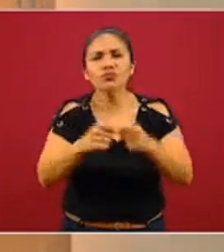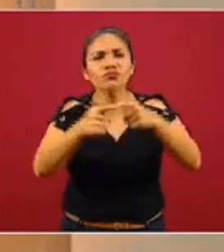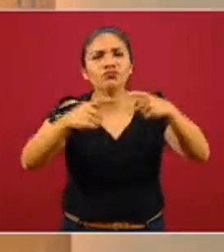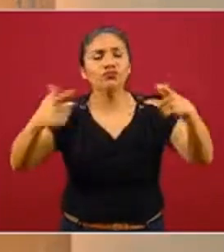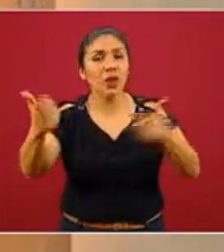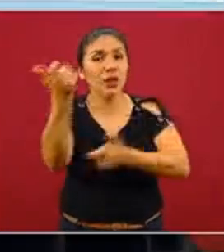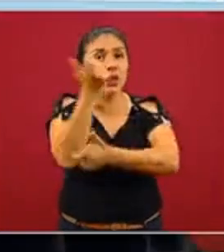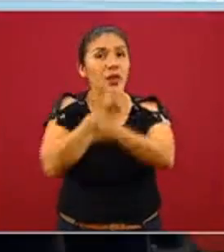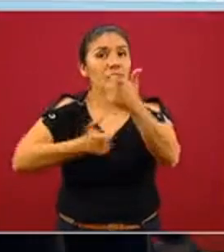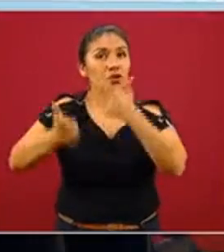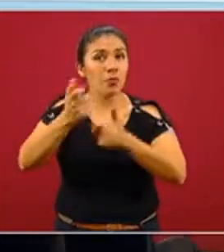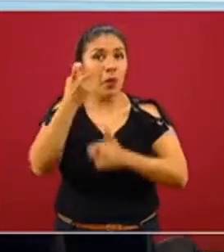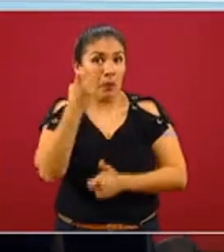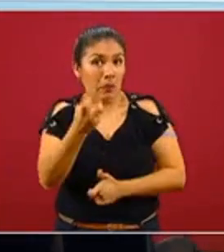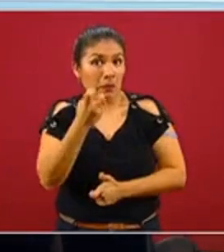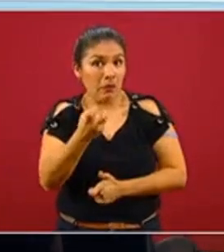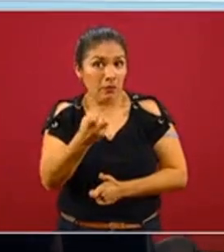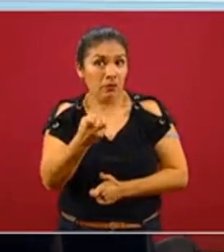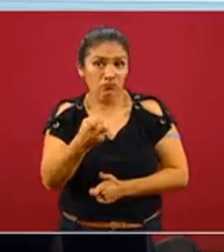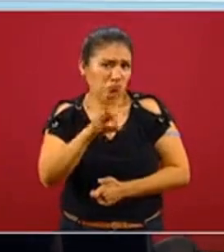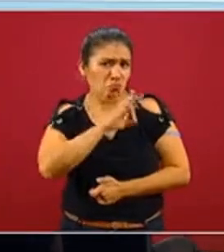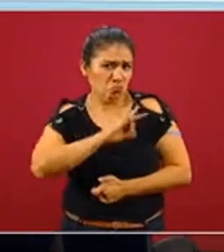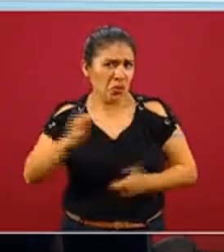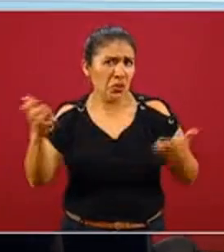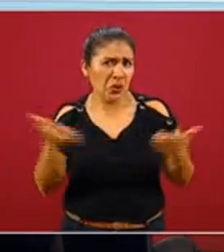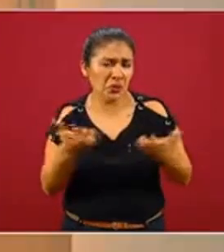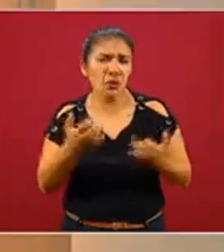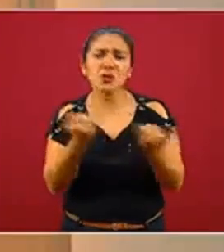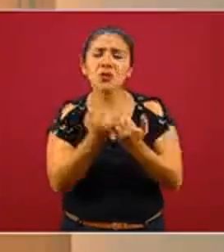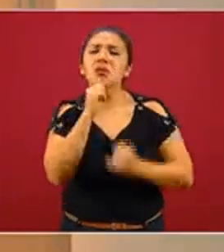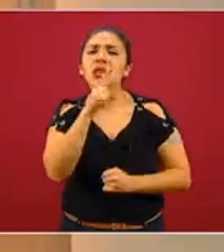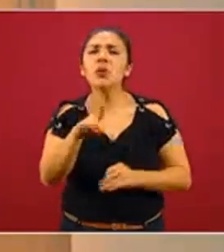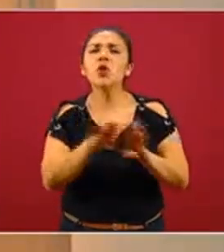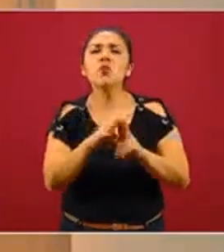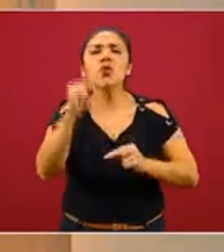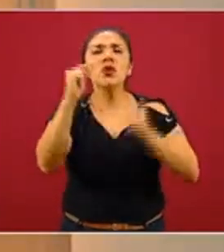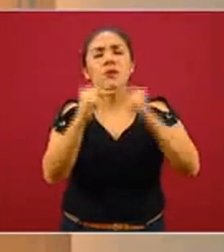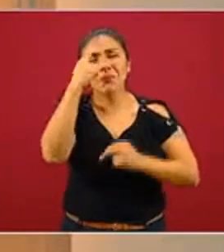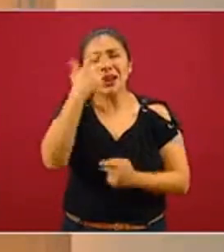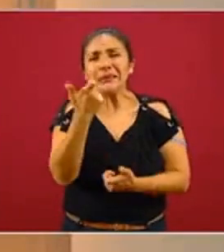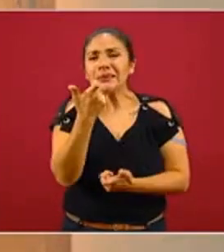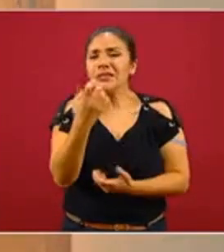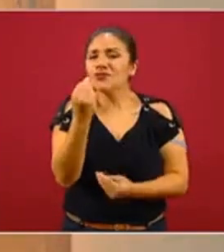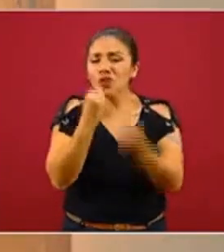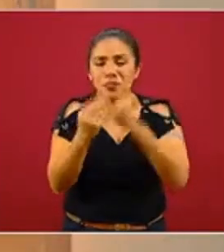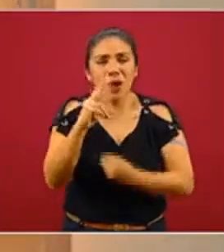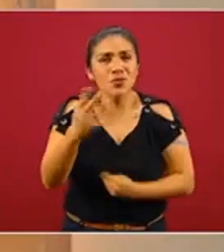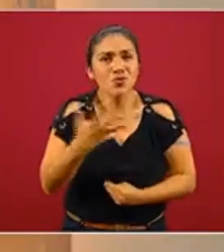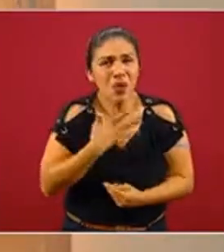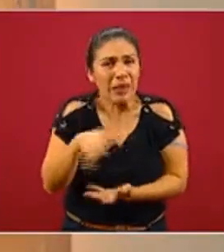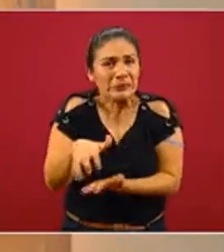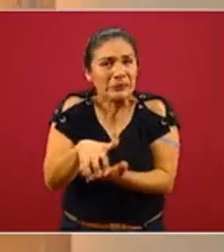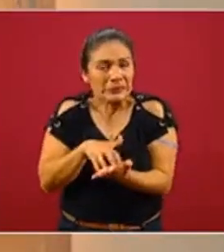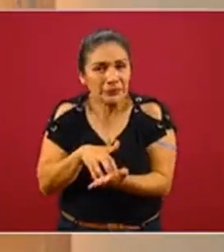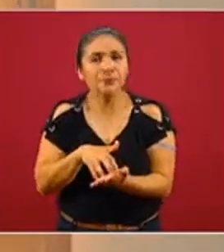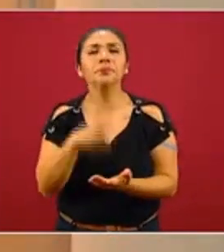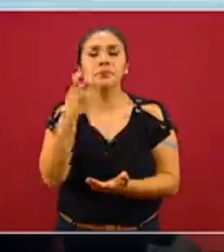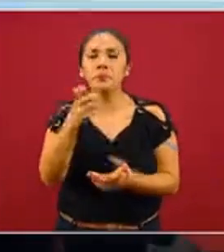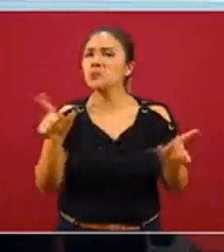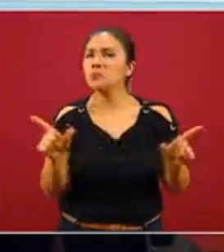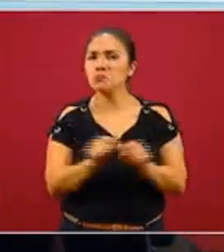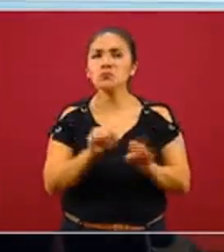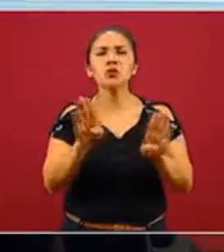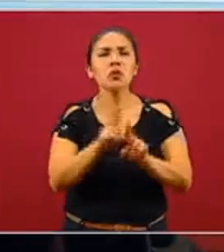económico, esta es una posibilidad real, así como el nivel de carencia alimentaria. Termino diciendo lo que se pretende con